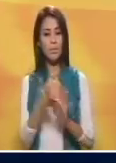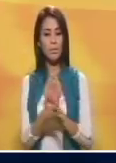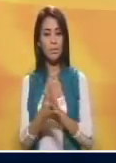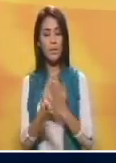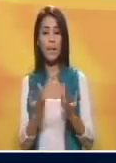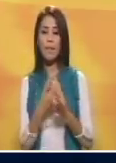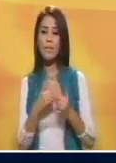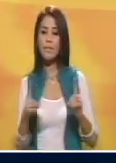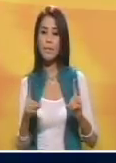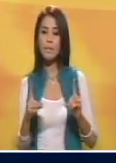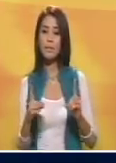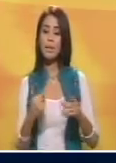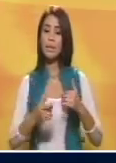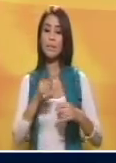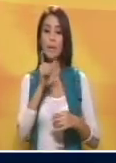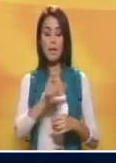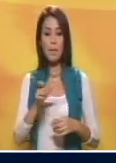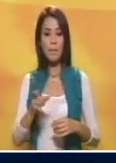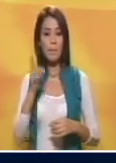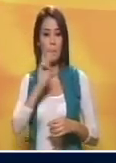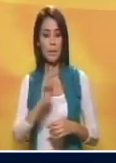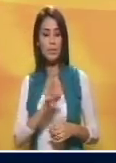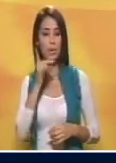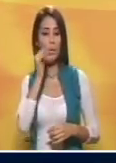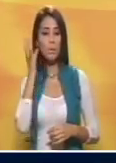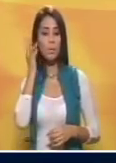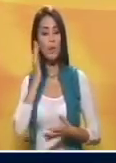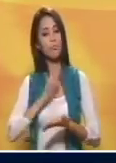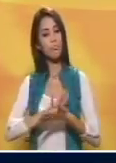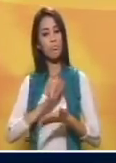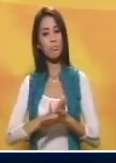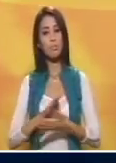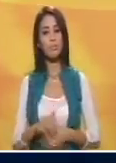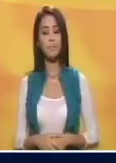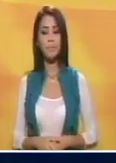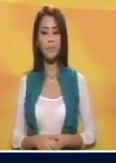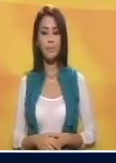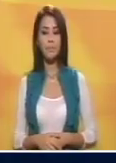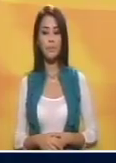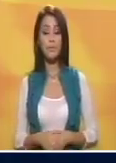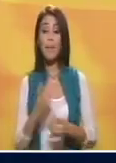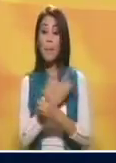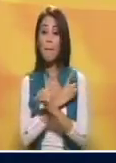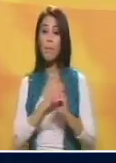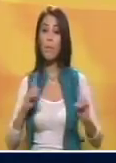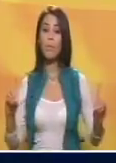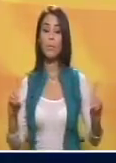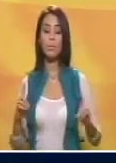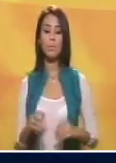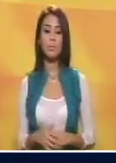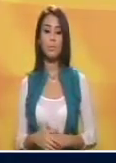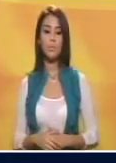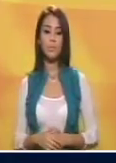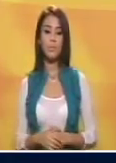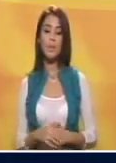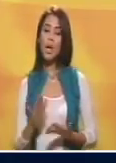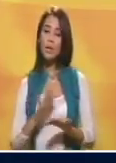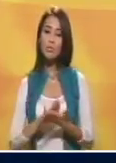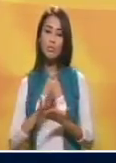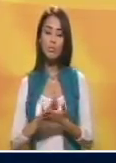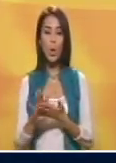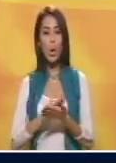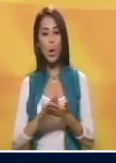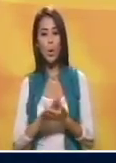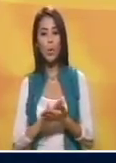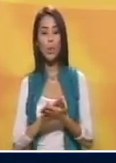la diferencia entre los venezolanos y las venezolanas de forma pacífica, de forma democrática, de forma que consolidemos el Estado de